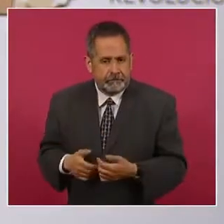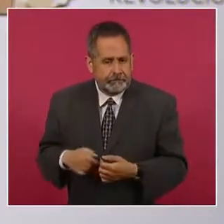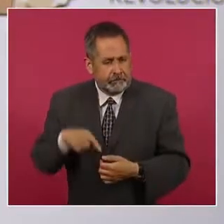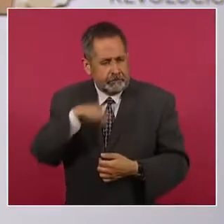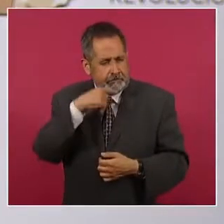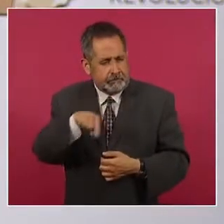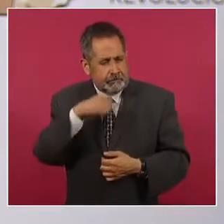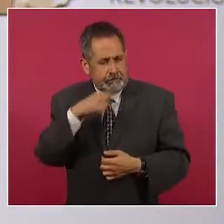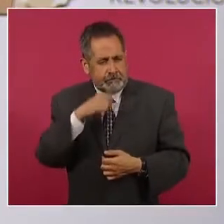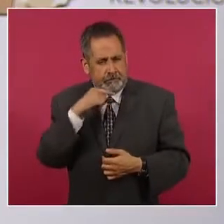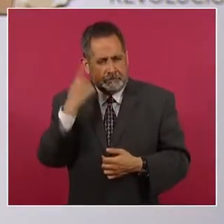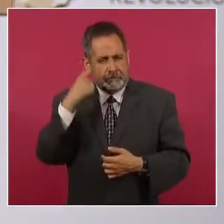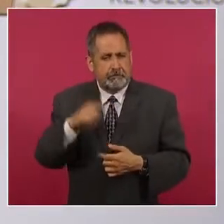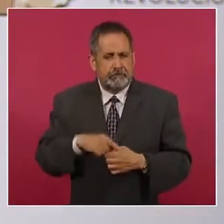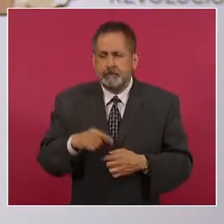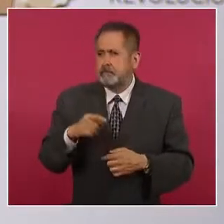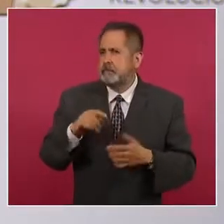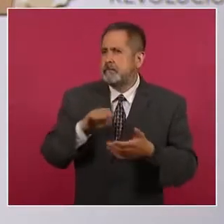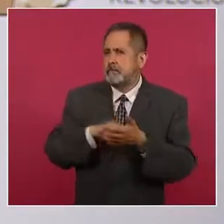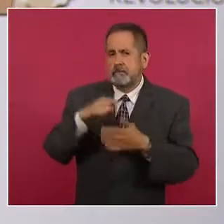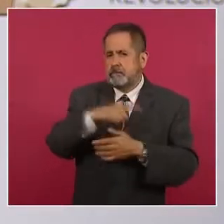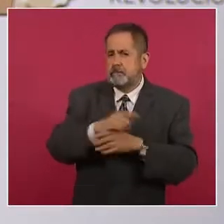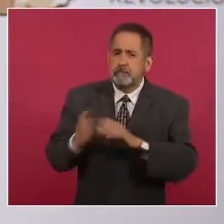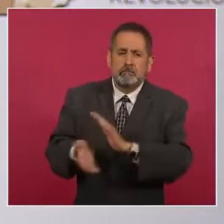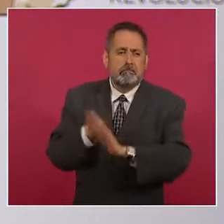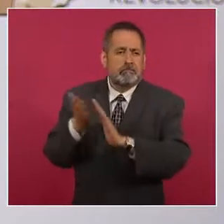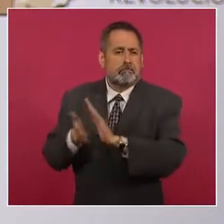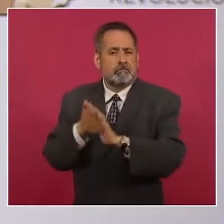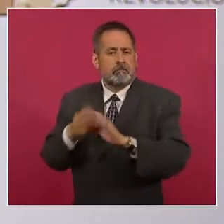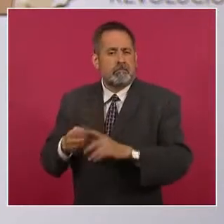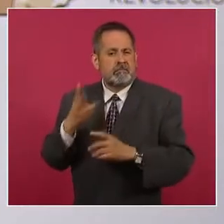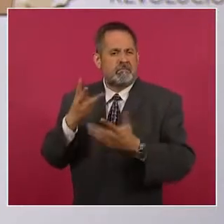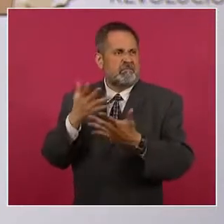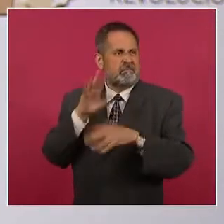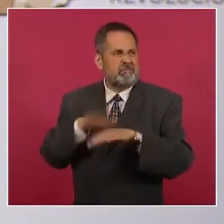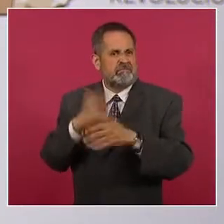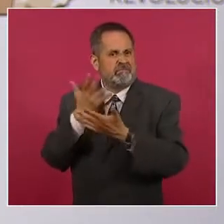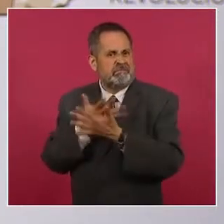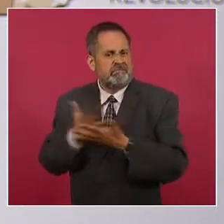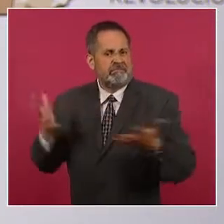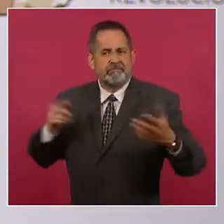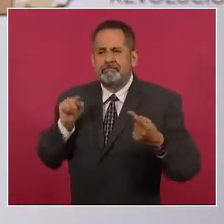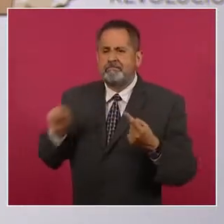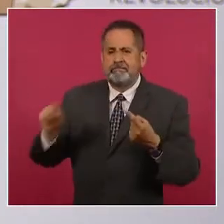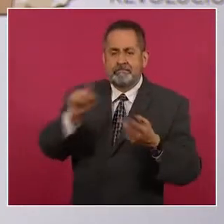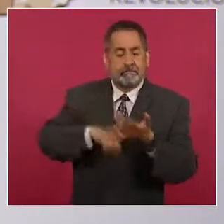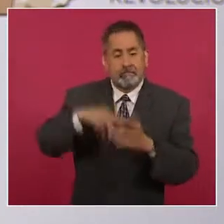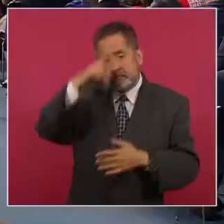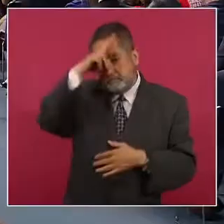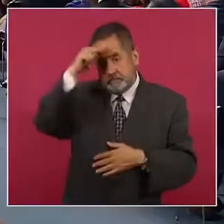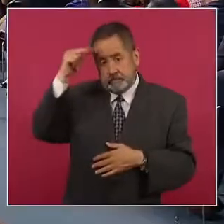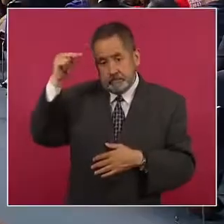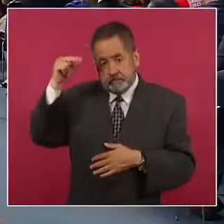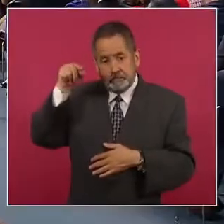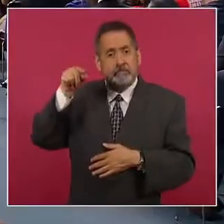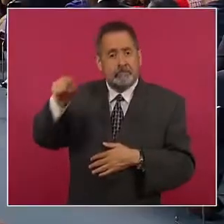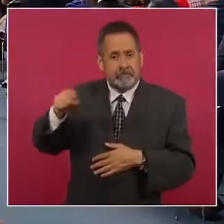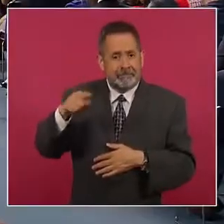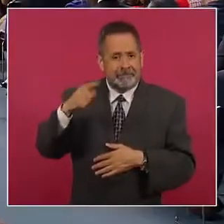Construyeron 3 grandes presas en Nayarit, ya